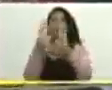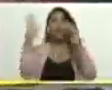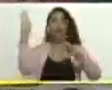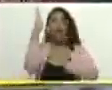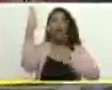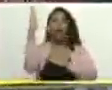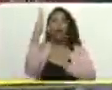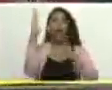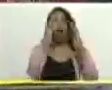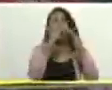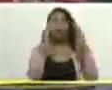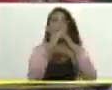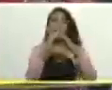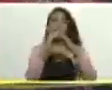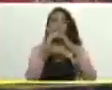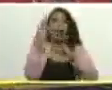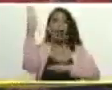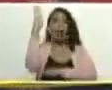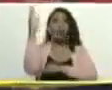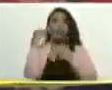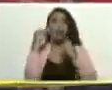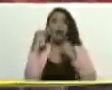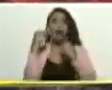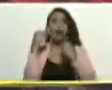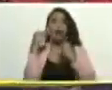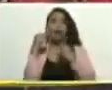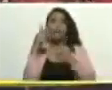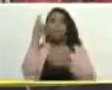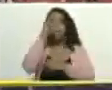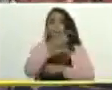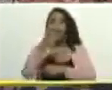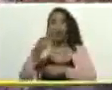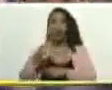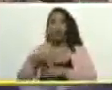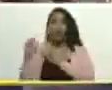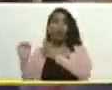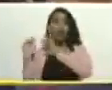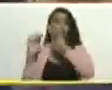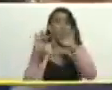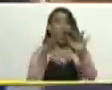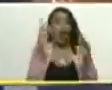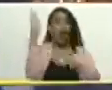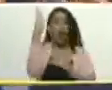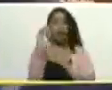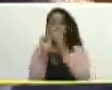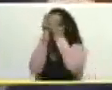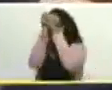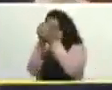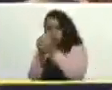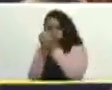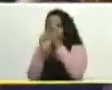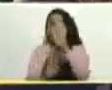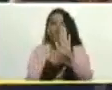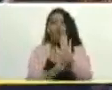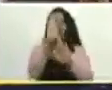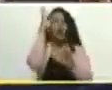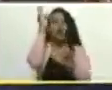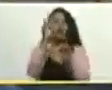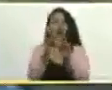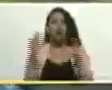casas parroquiales para que los feligreses cuenten con espacios dignos donde puedan desarrollar su fe